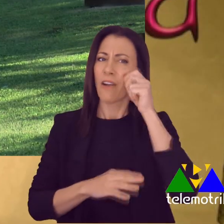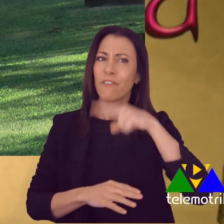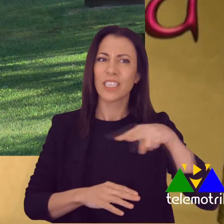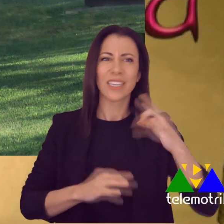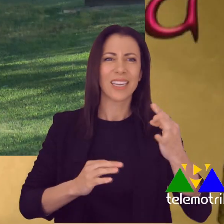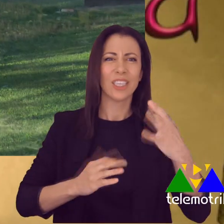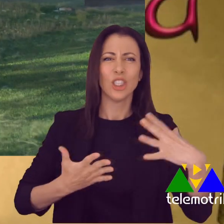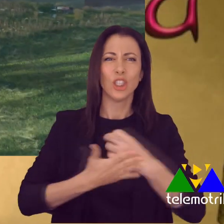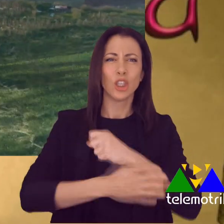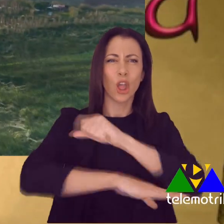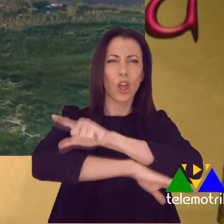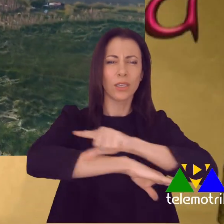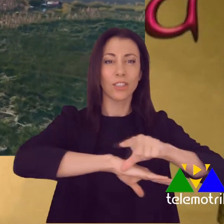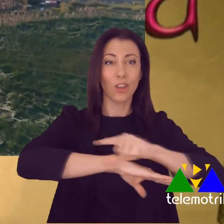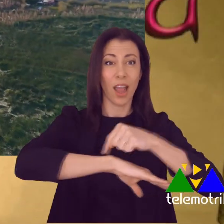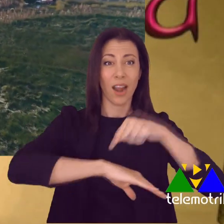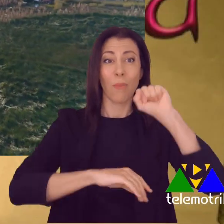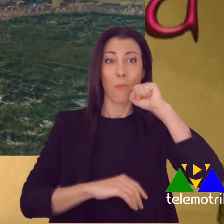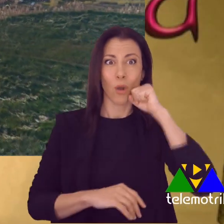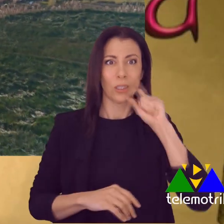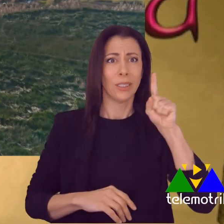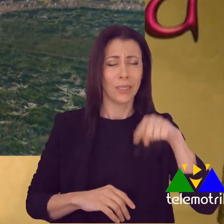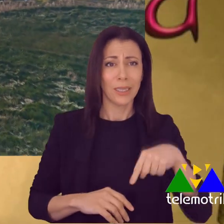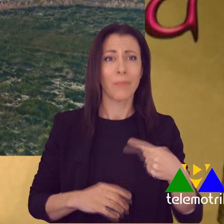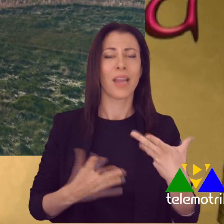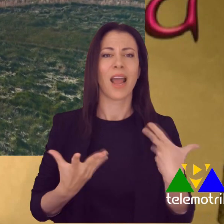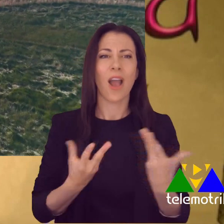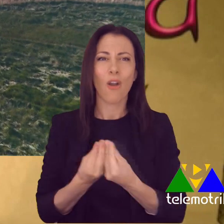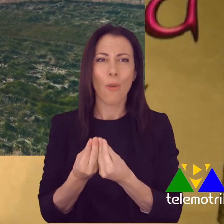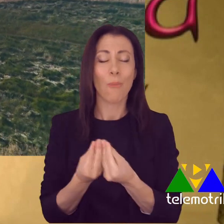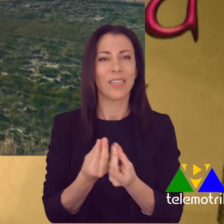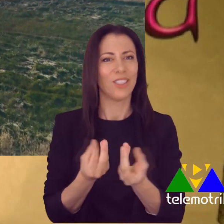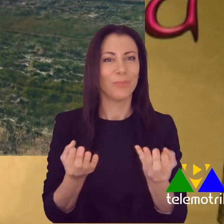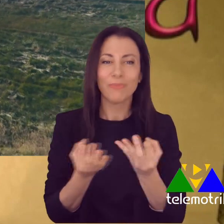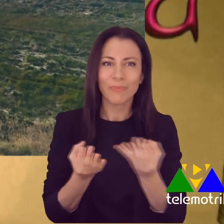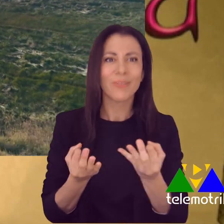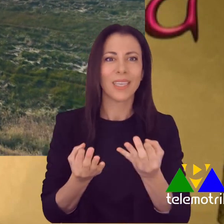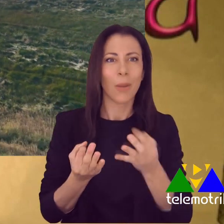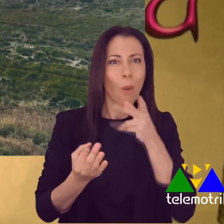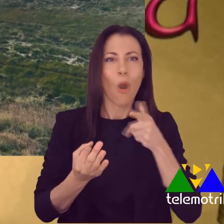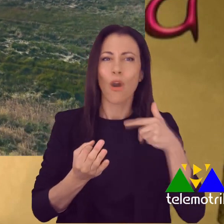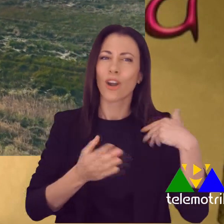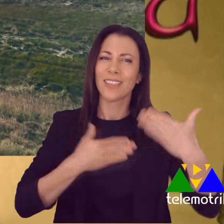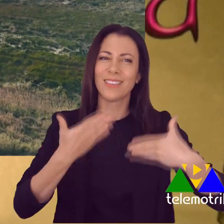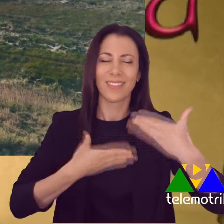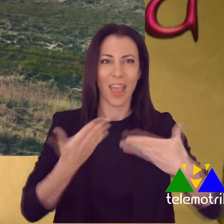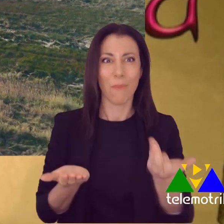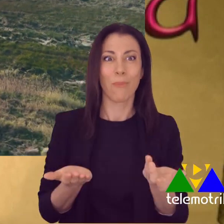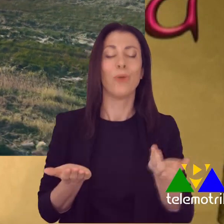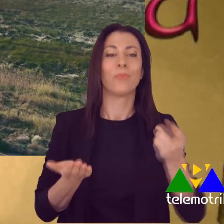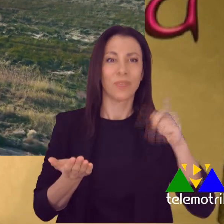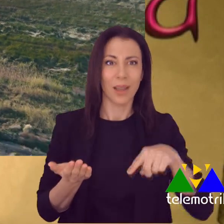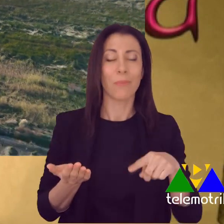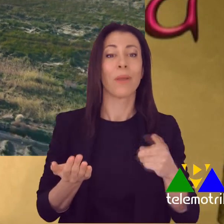franja marítima que, bueno, nos acompaña allende del tiempo, ¿no? No allende los mares, allende del